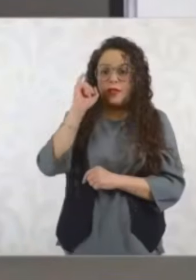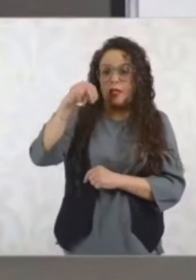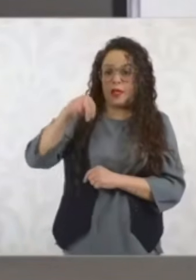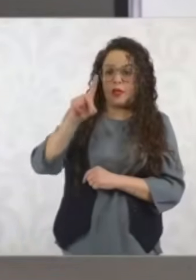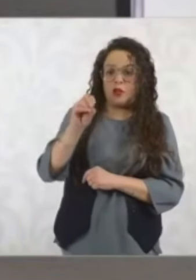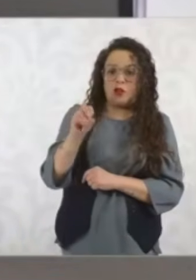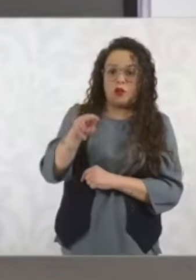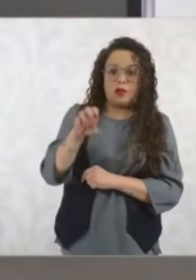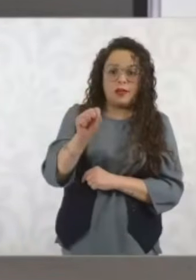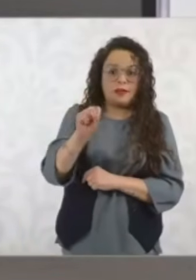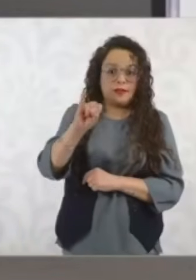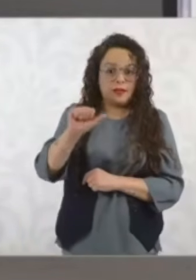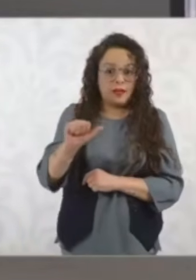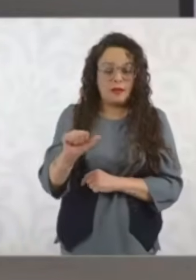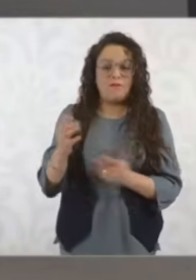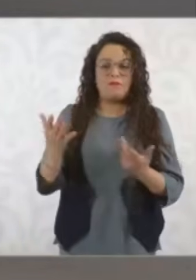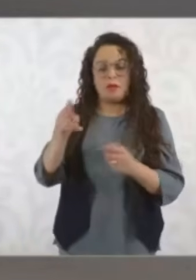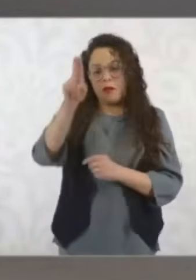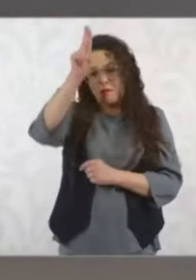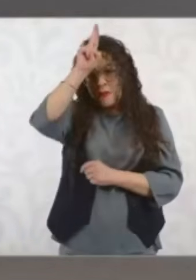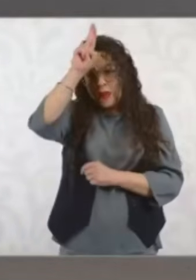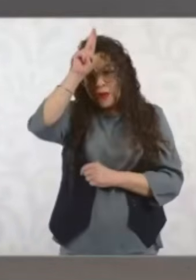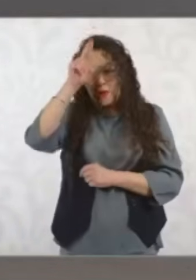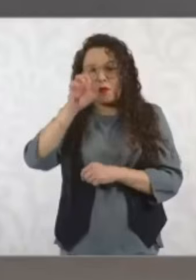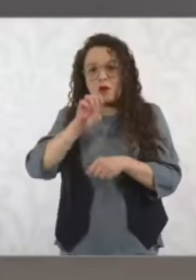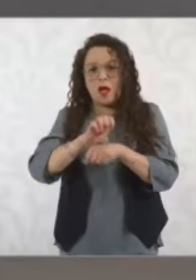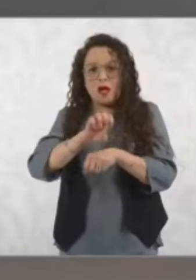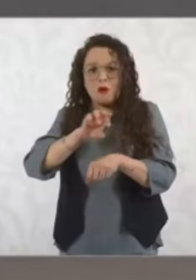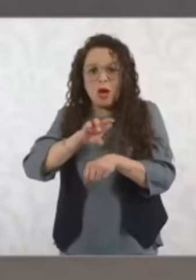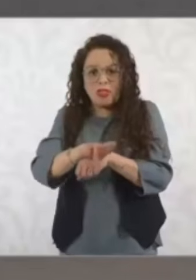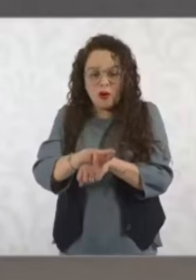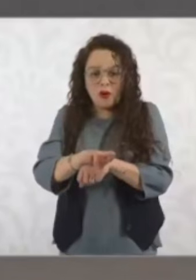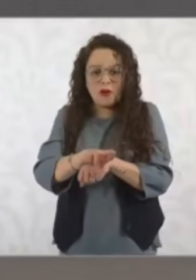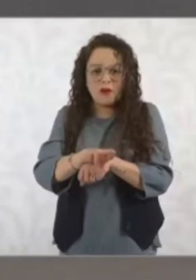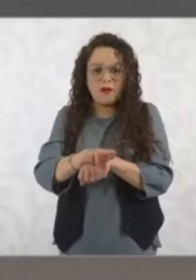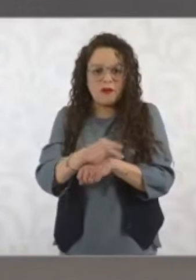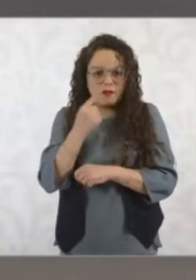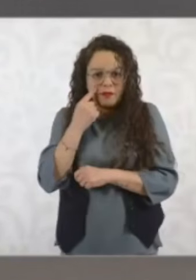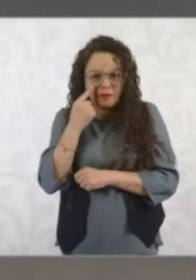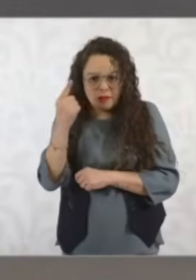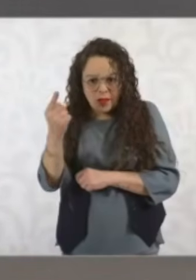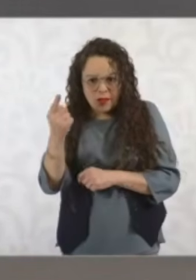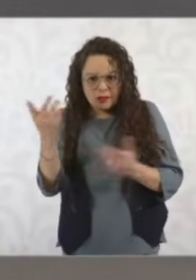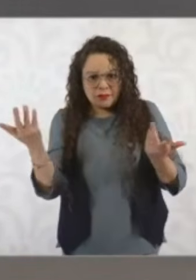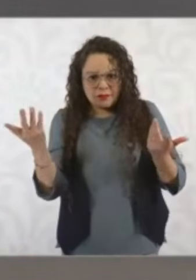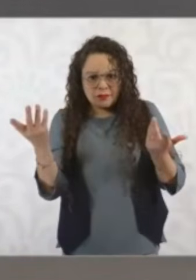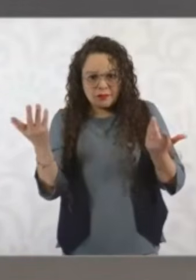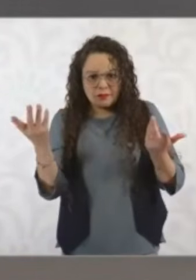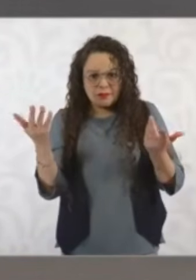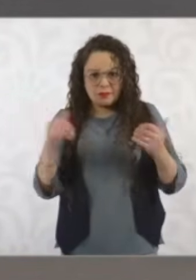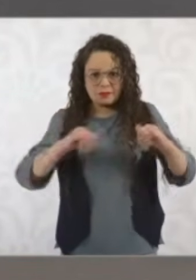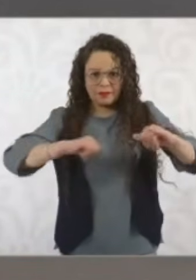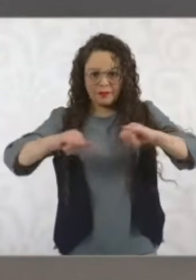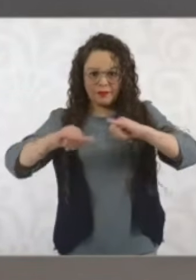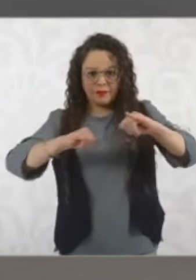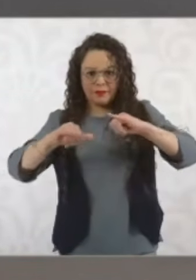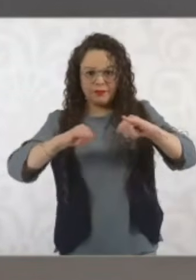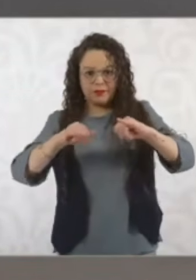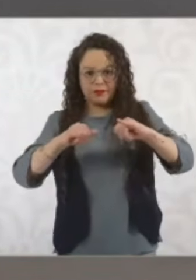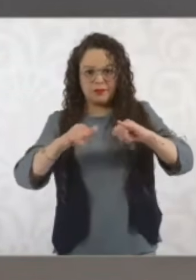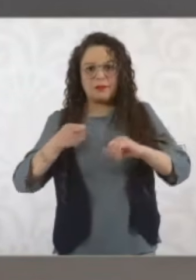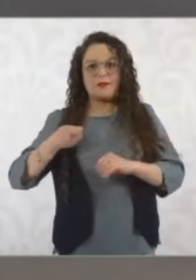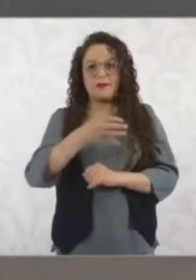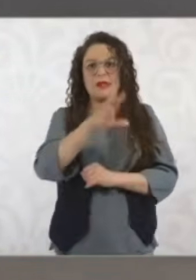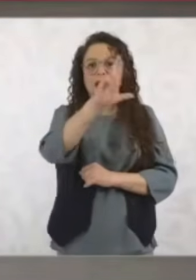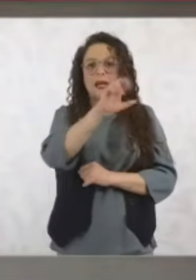Indonesia, Perú, Ecuador. Entonces vemos cómo esta anillo o red